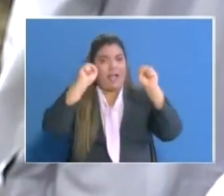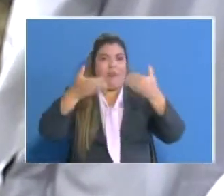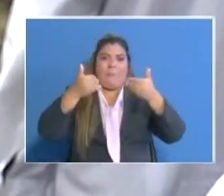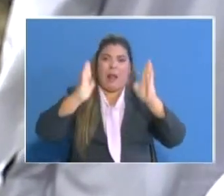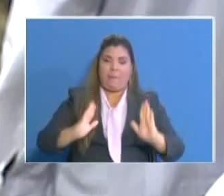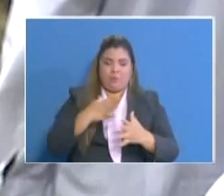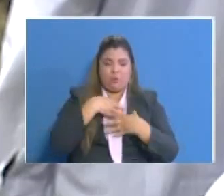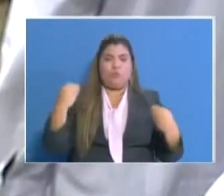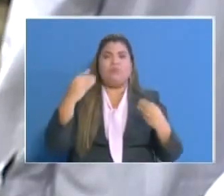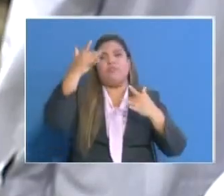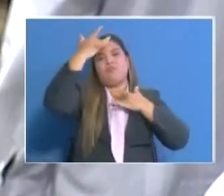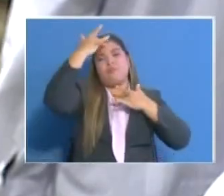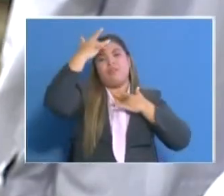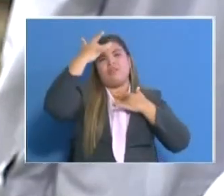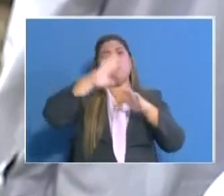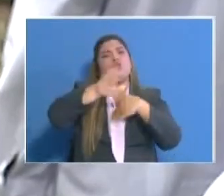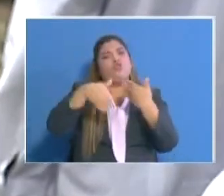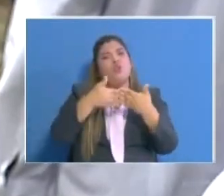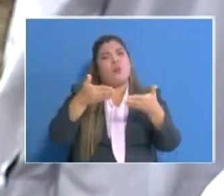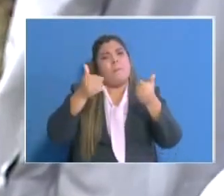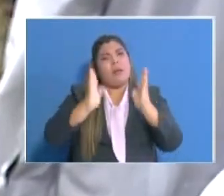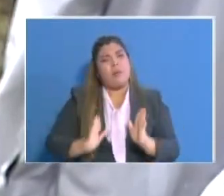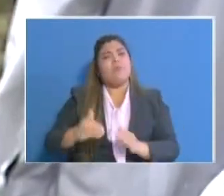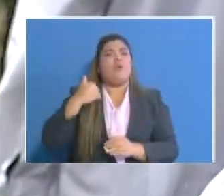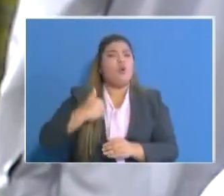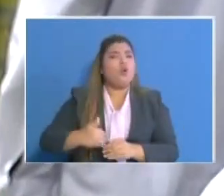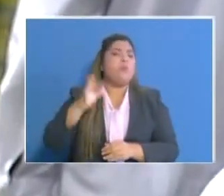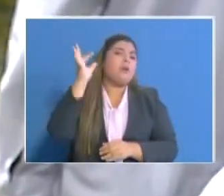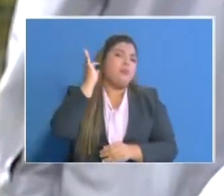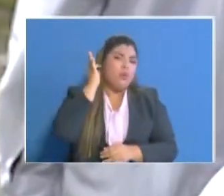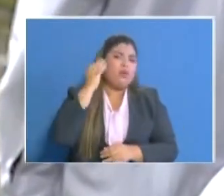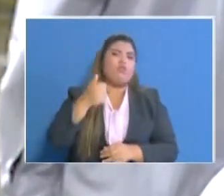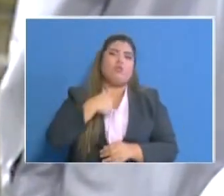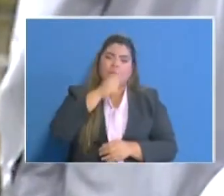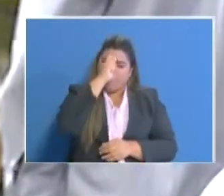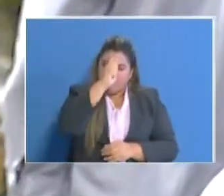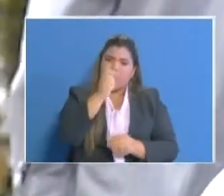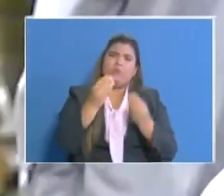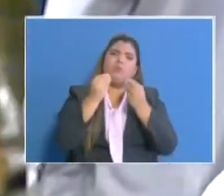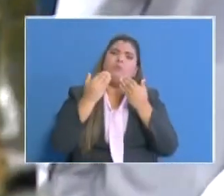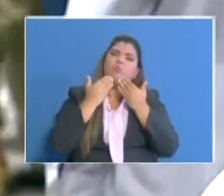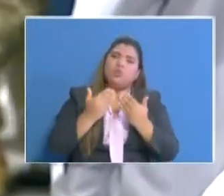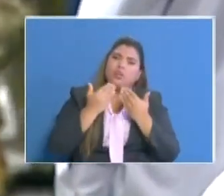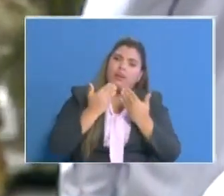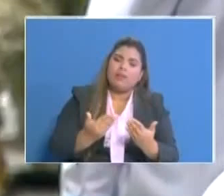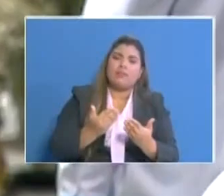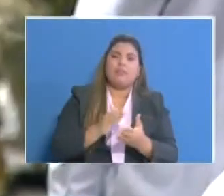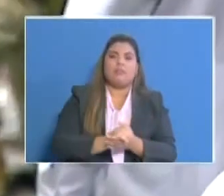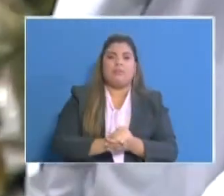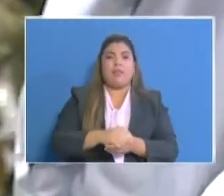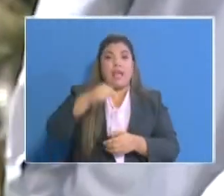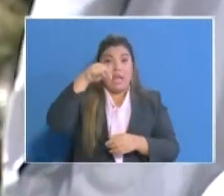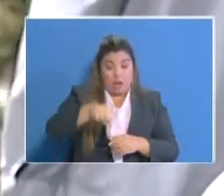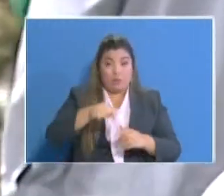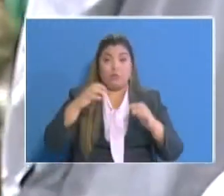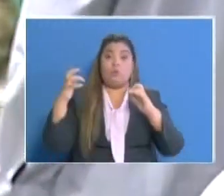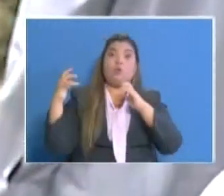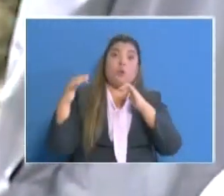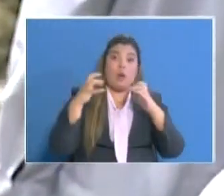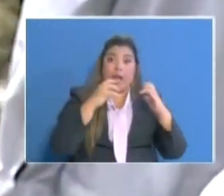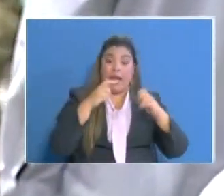A todos los panameños y panameñas, yo le doy las gracias. Esto es una guerra